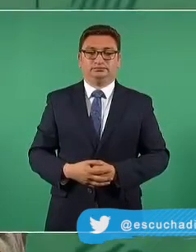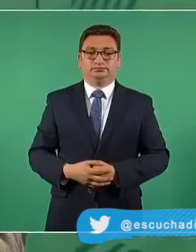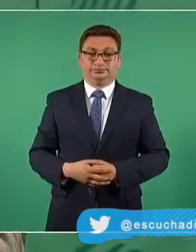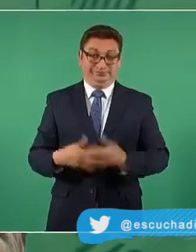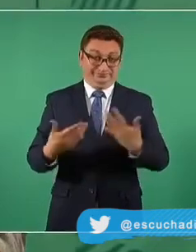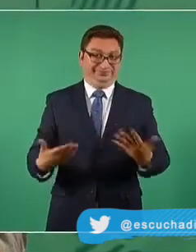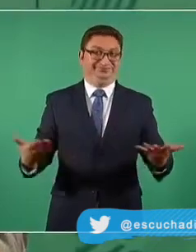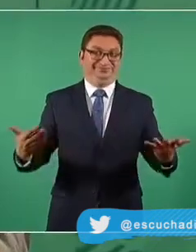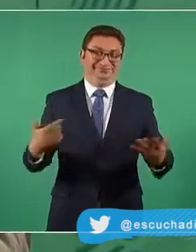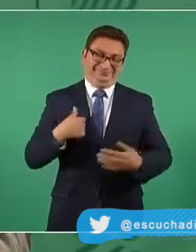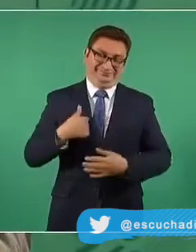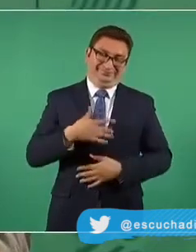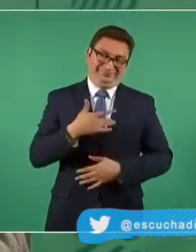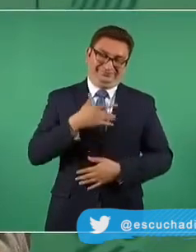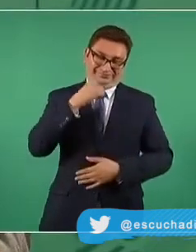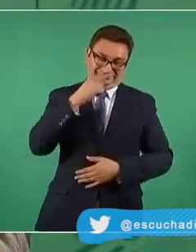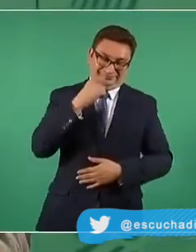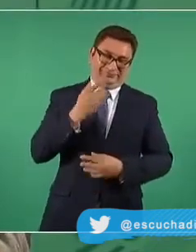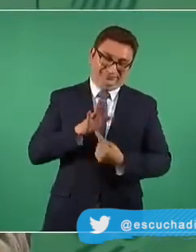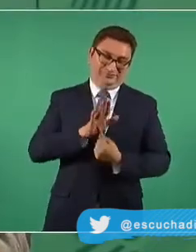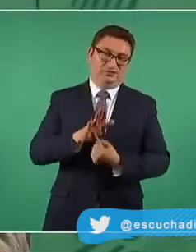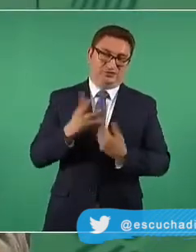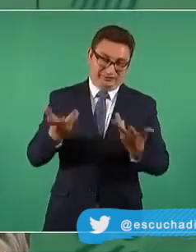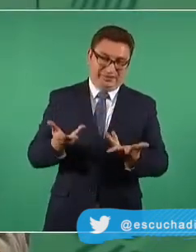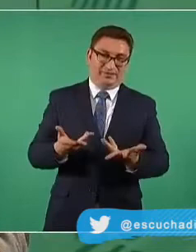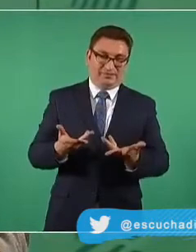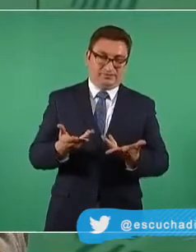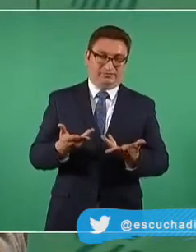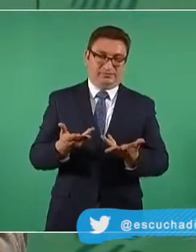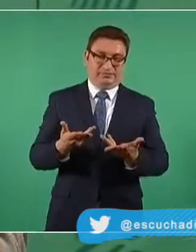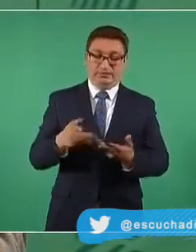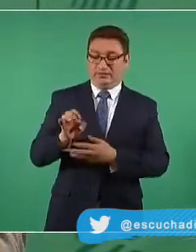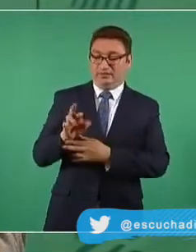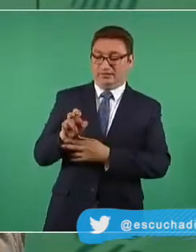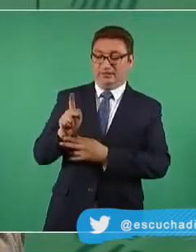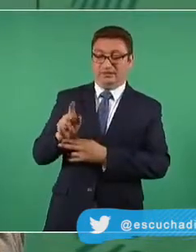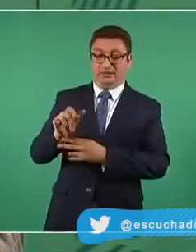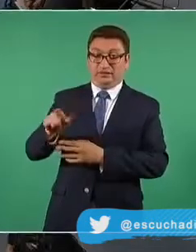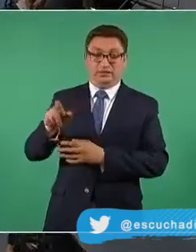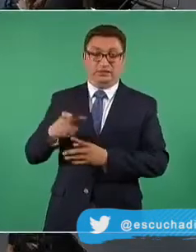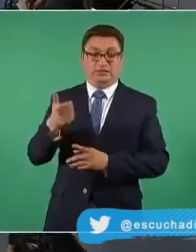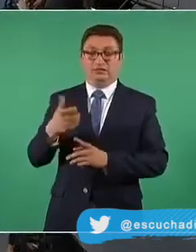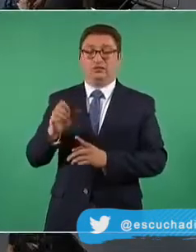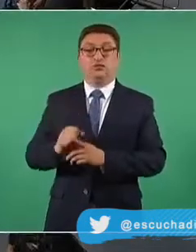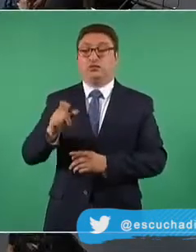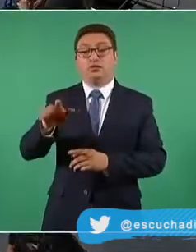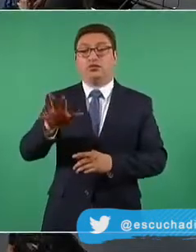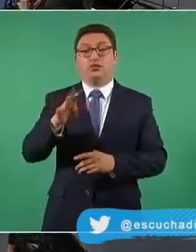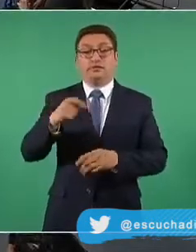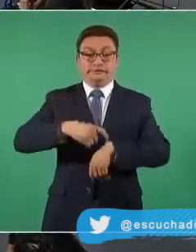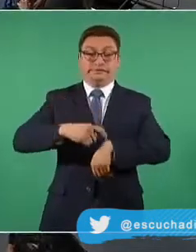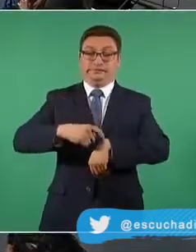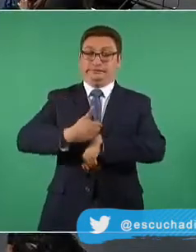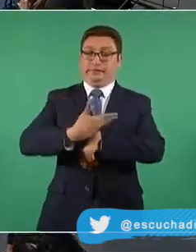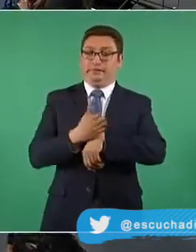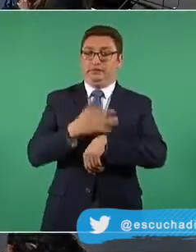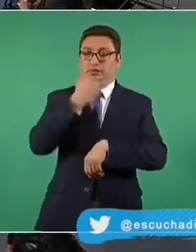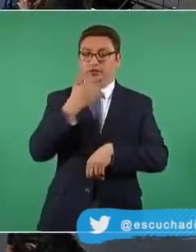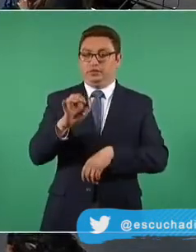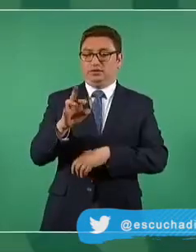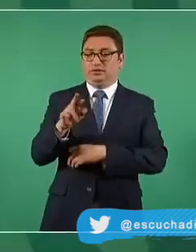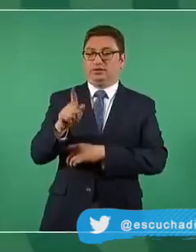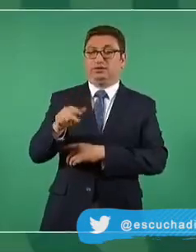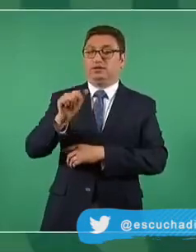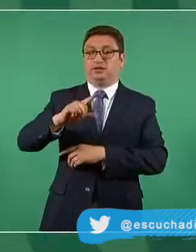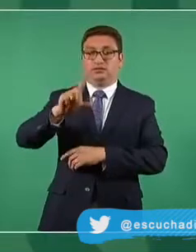estoy de presumido. Ya no va a alcanzar para Erika, es mucho tiempo ya, nos pasamos. Dejamos a Erika